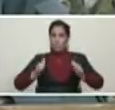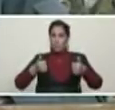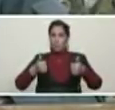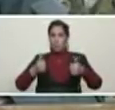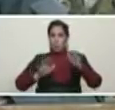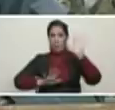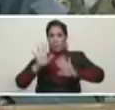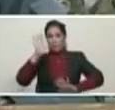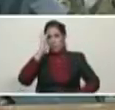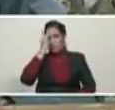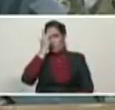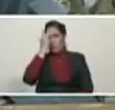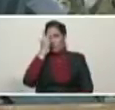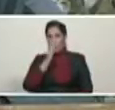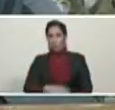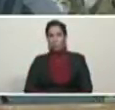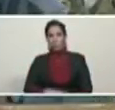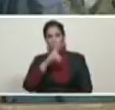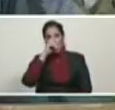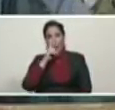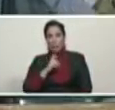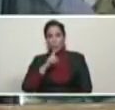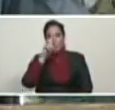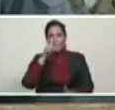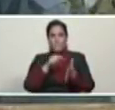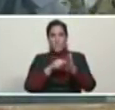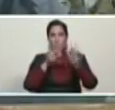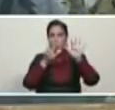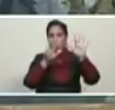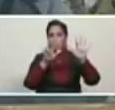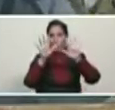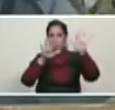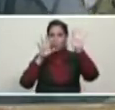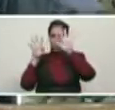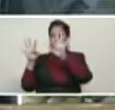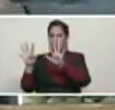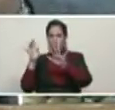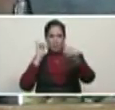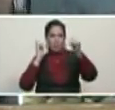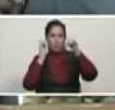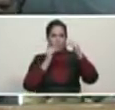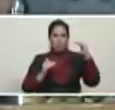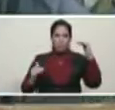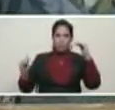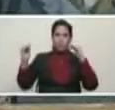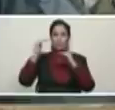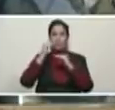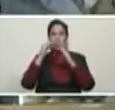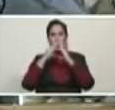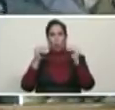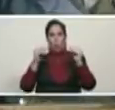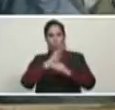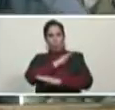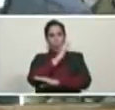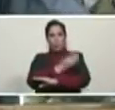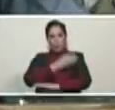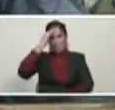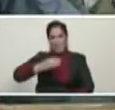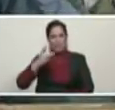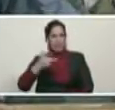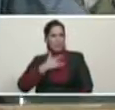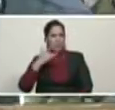de febrero del año 1819. Así que celebremos por lo alto, y sobre todo las fuerzas militares, que deben